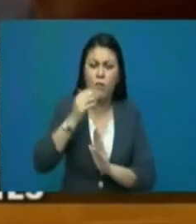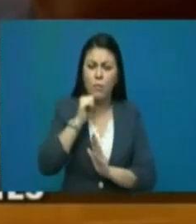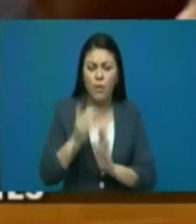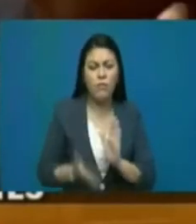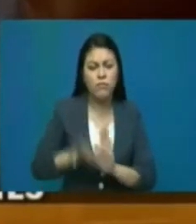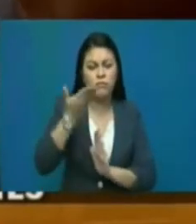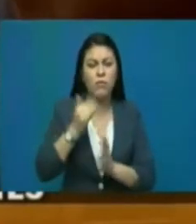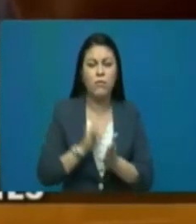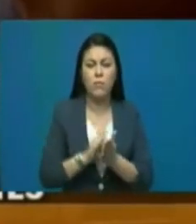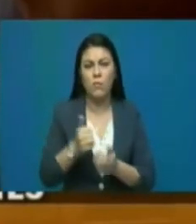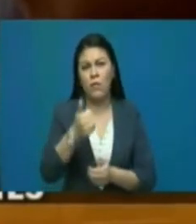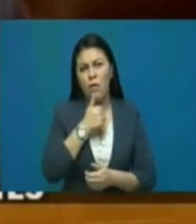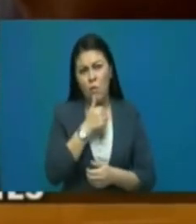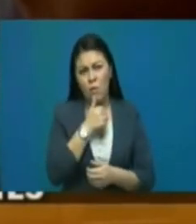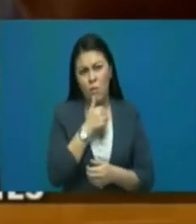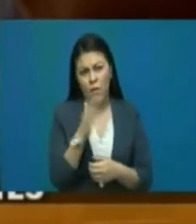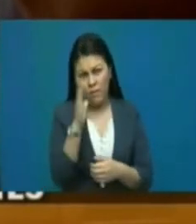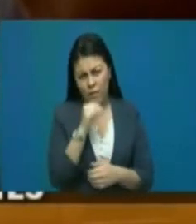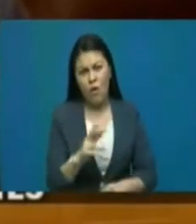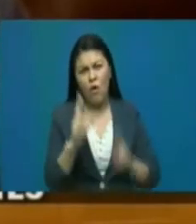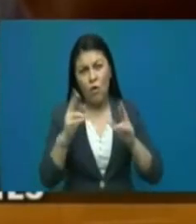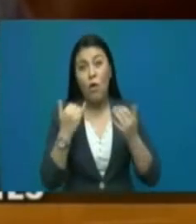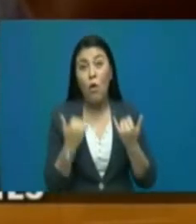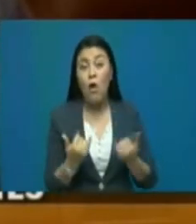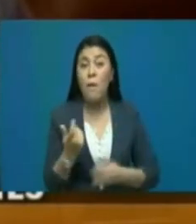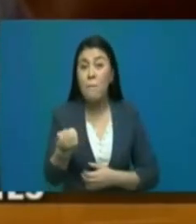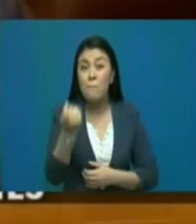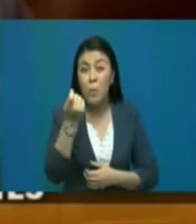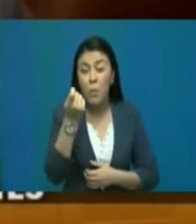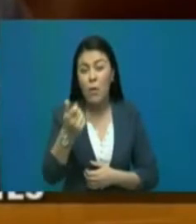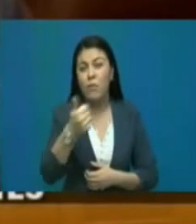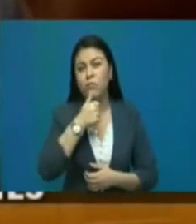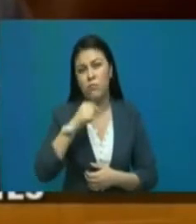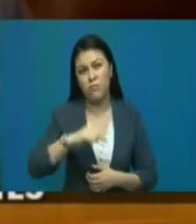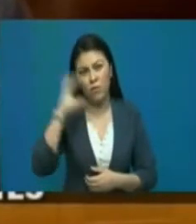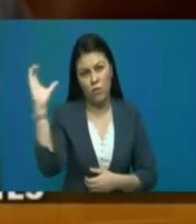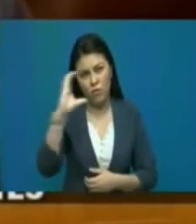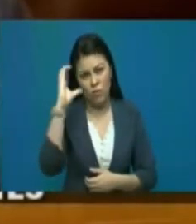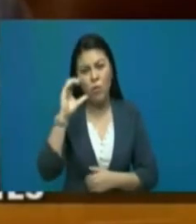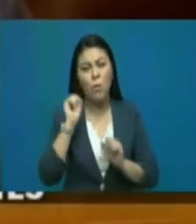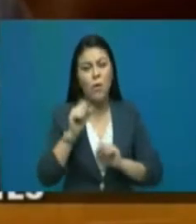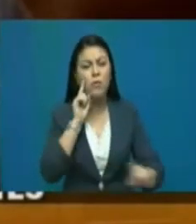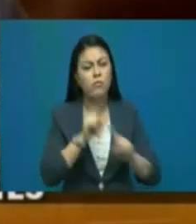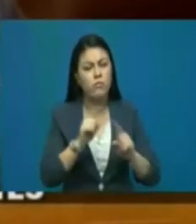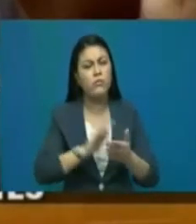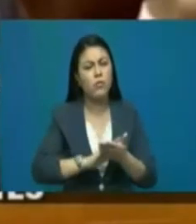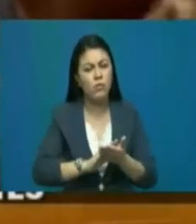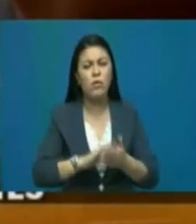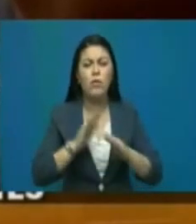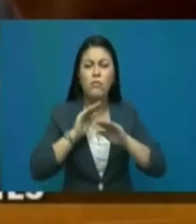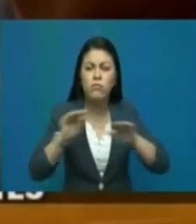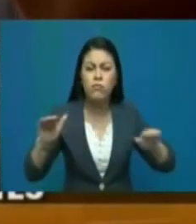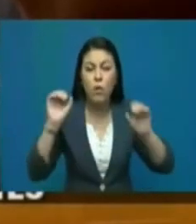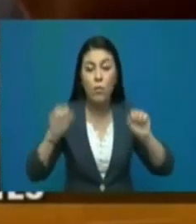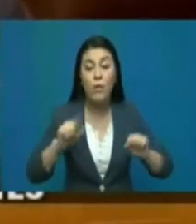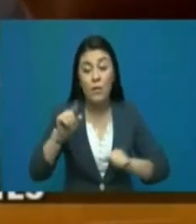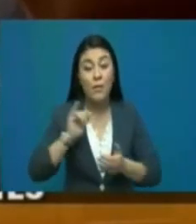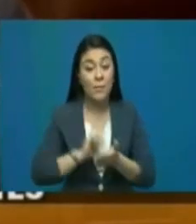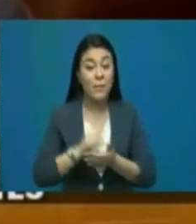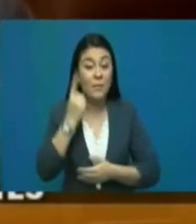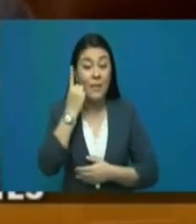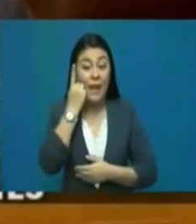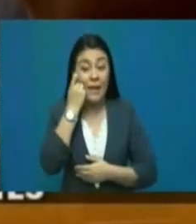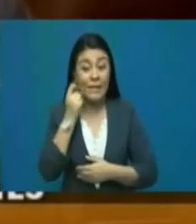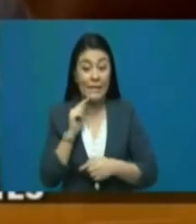agua en virtud de la esc que hoy tiene el país Y si hacemos un llamado enfático para que ese mismo debate que se llevó a cabo